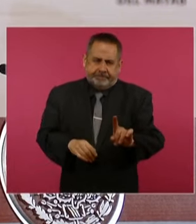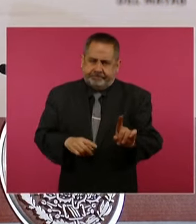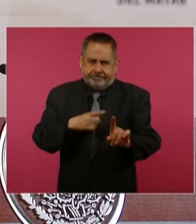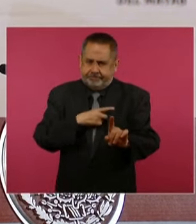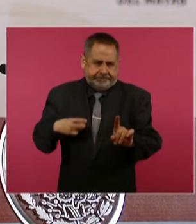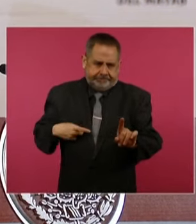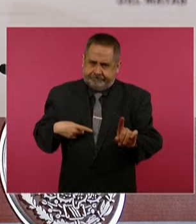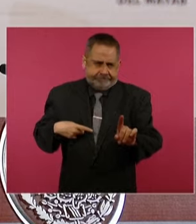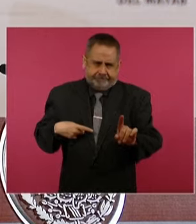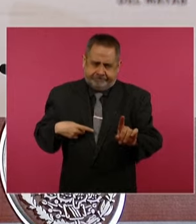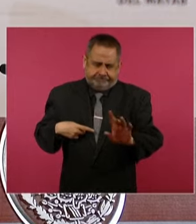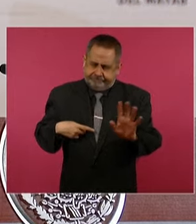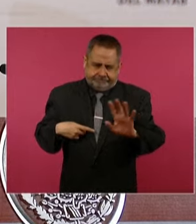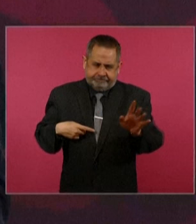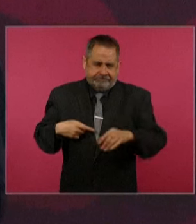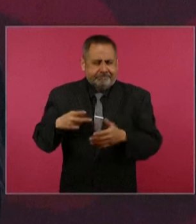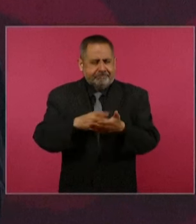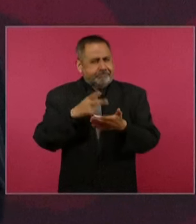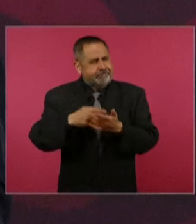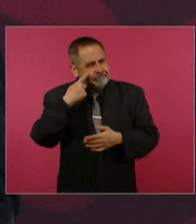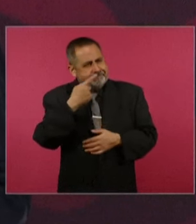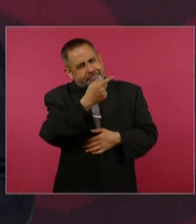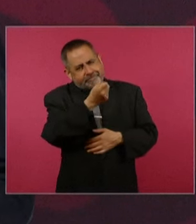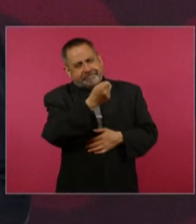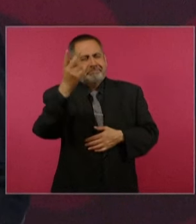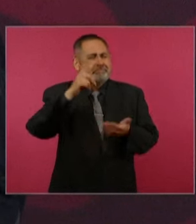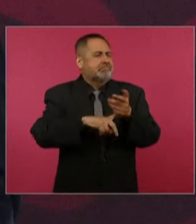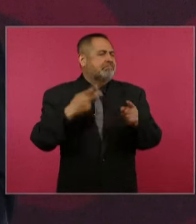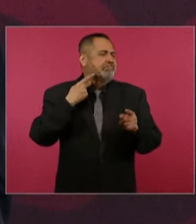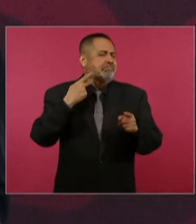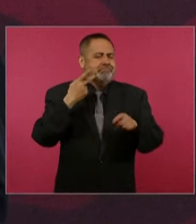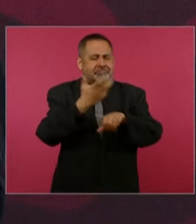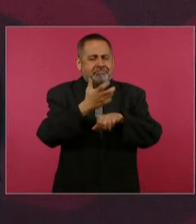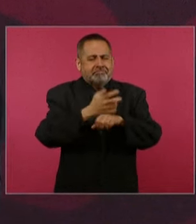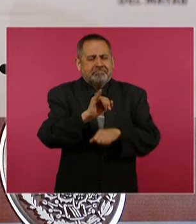como suele pasar por algunos políticos